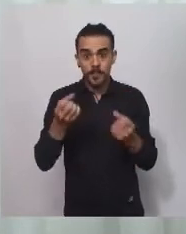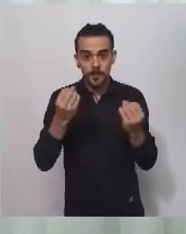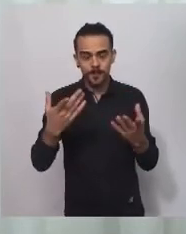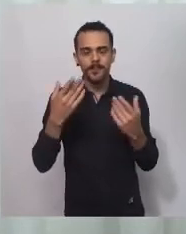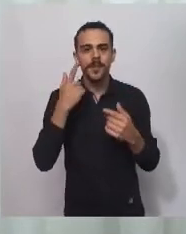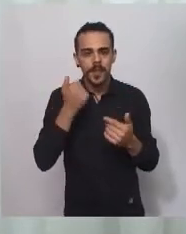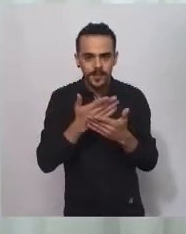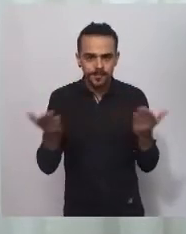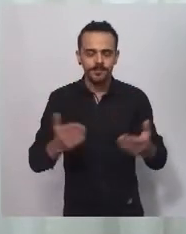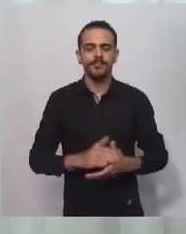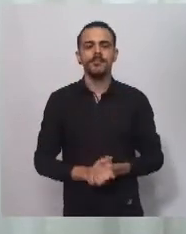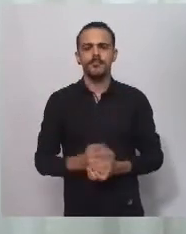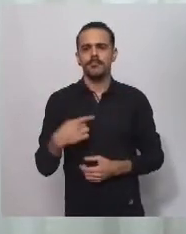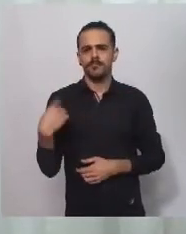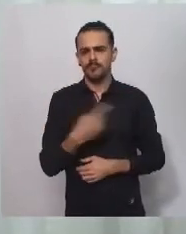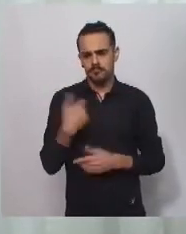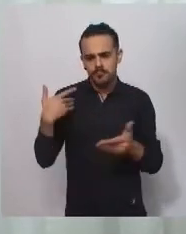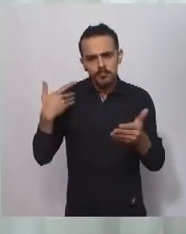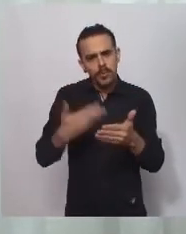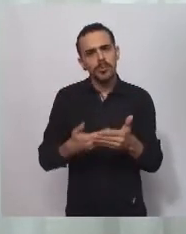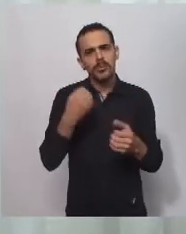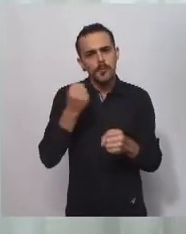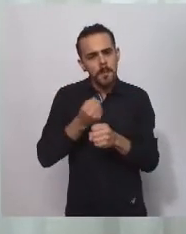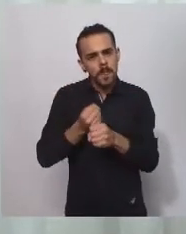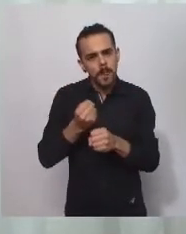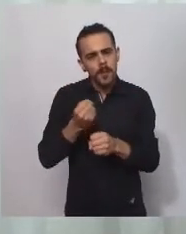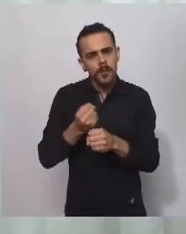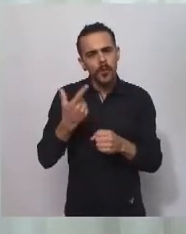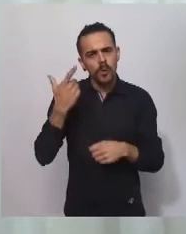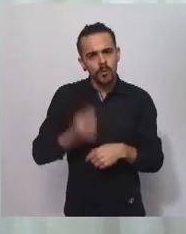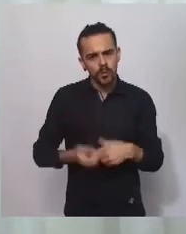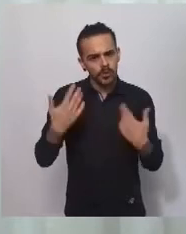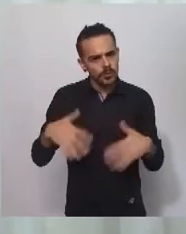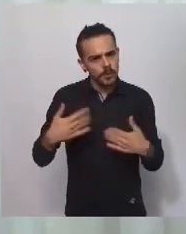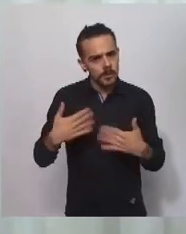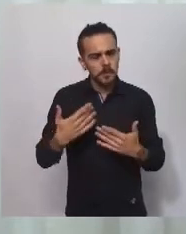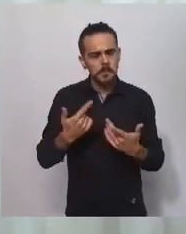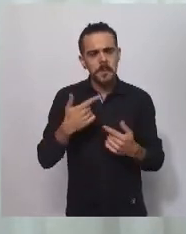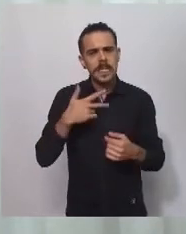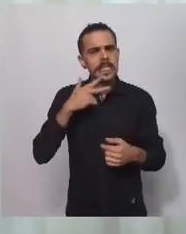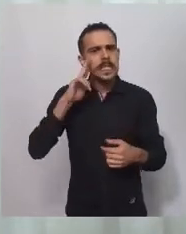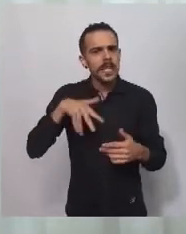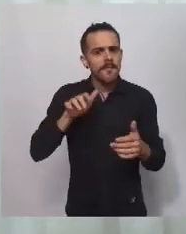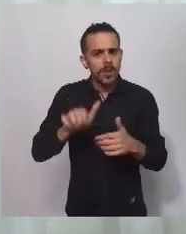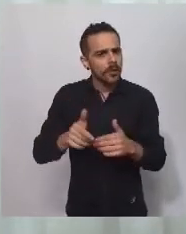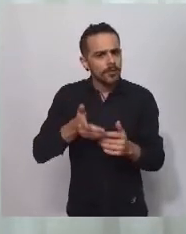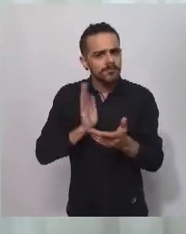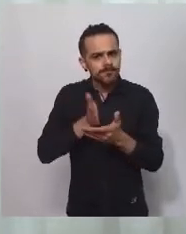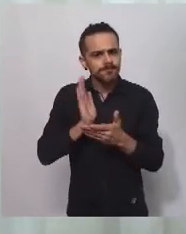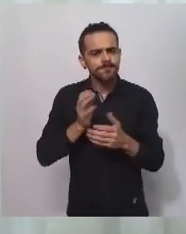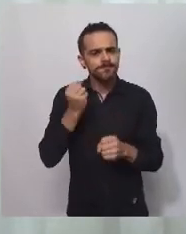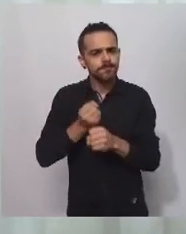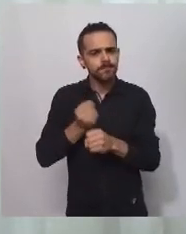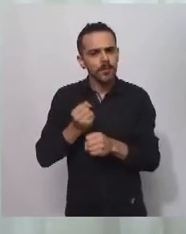y hemos estado trabajando incesantemente durante toda la semana para poder